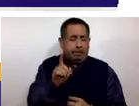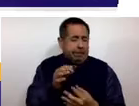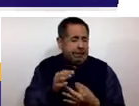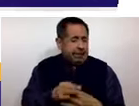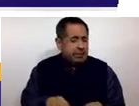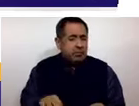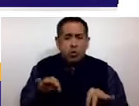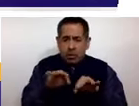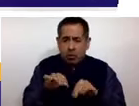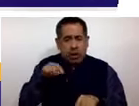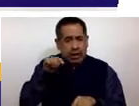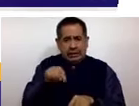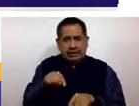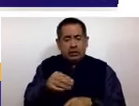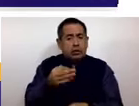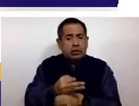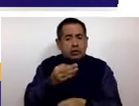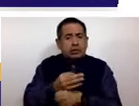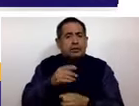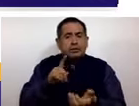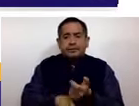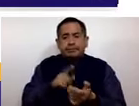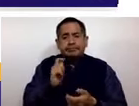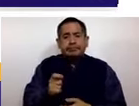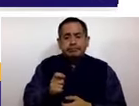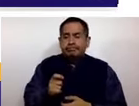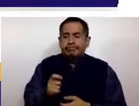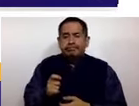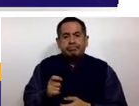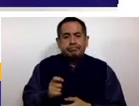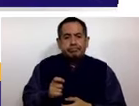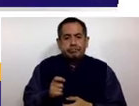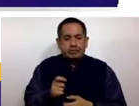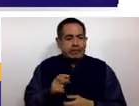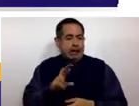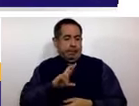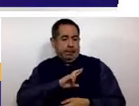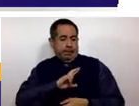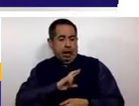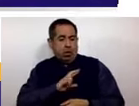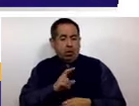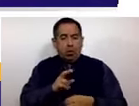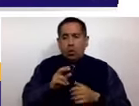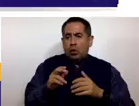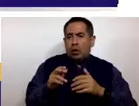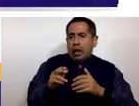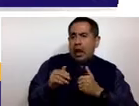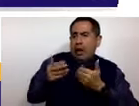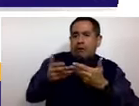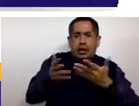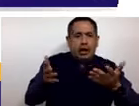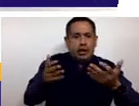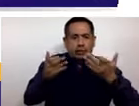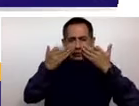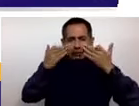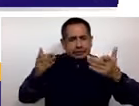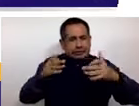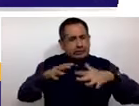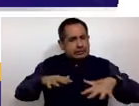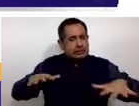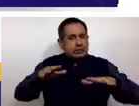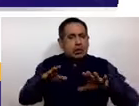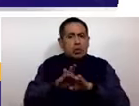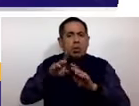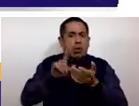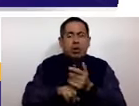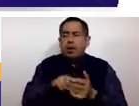este ámbito en el que justamente esta división de lo privado y lo público es como tan evidente, ¿no? O sea, justamente en